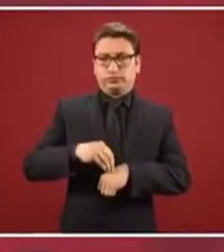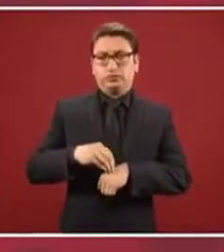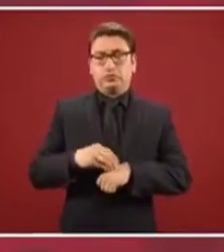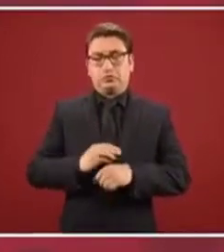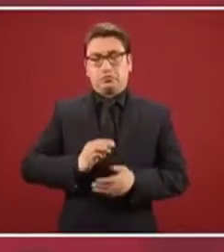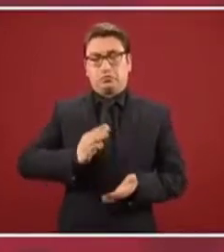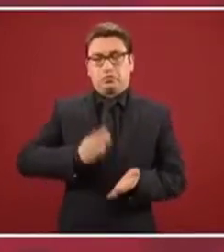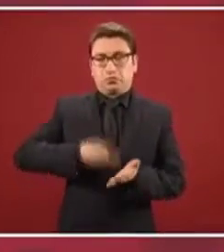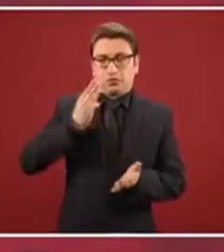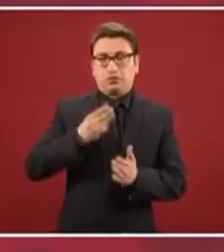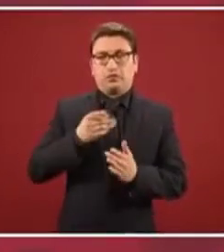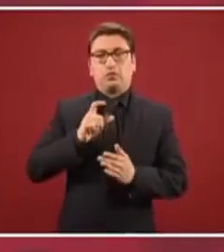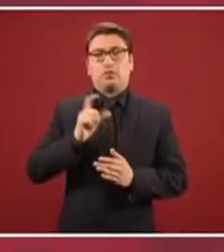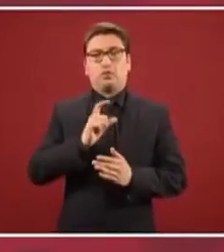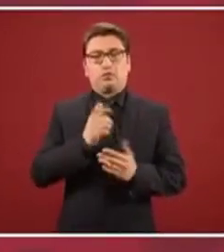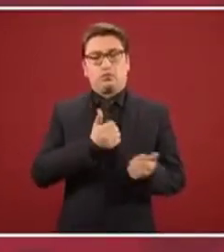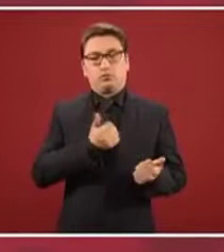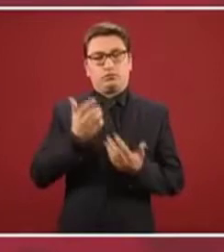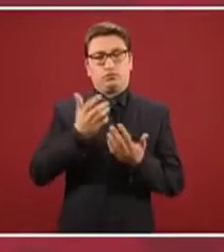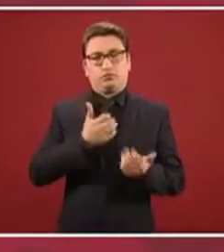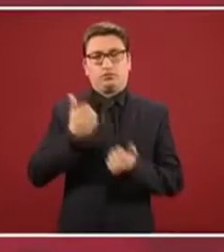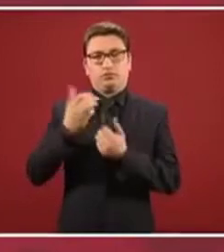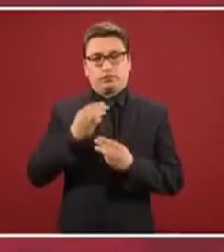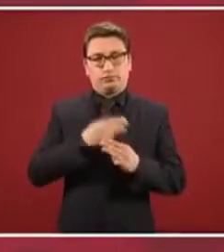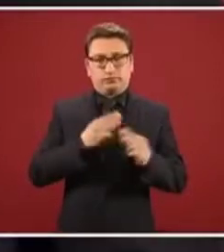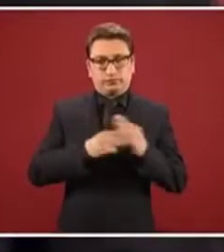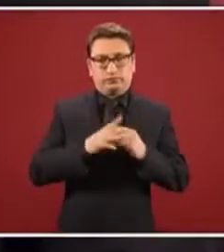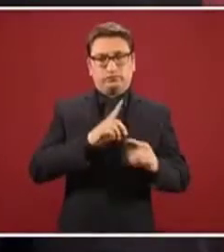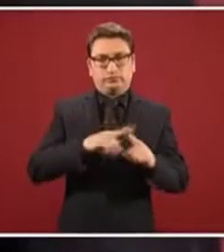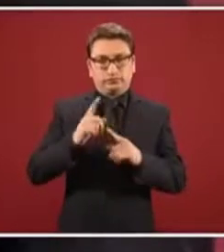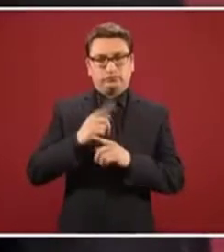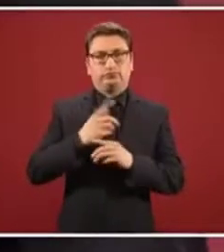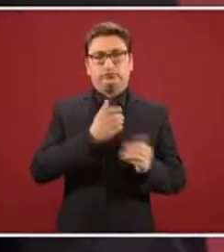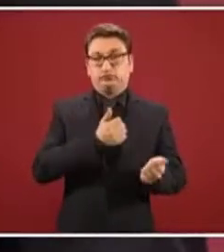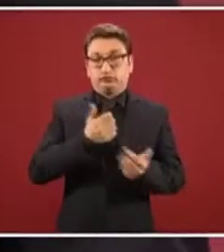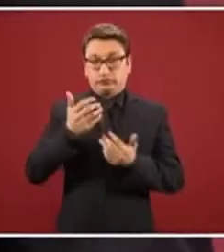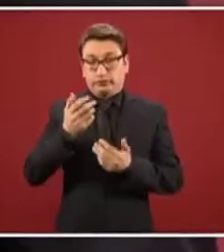aranceles a las mercancías que se producen en nuestro país.